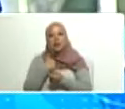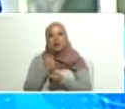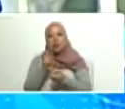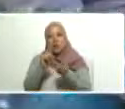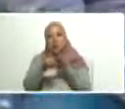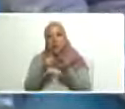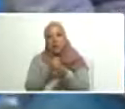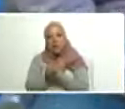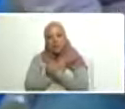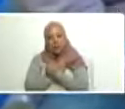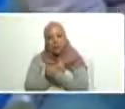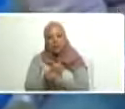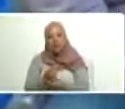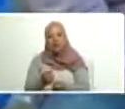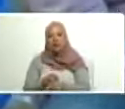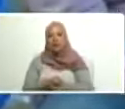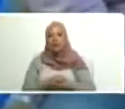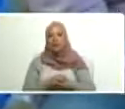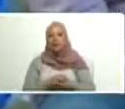Cilita.